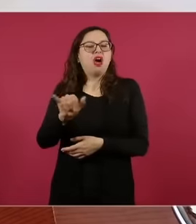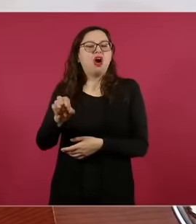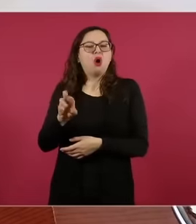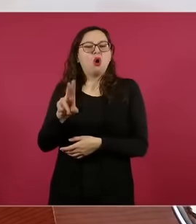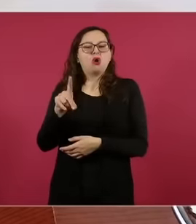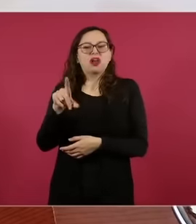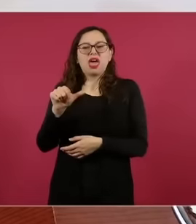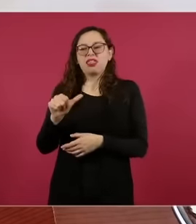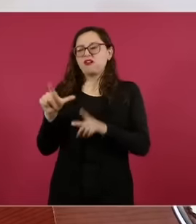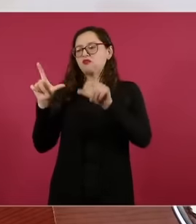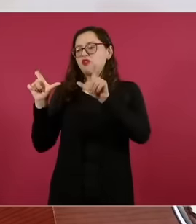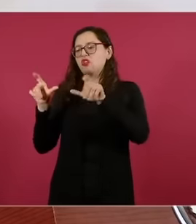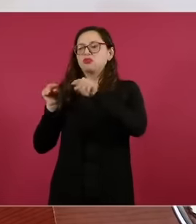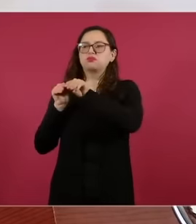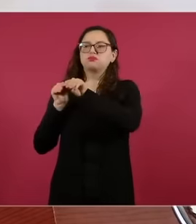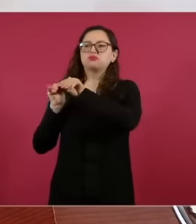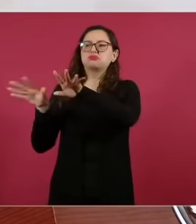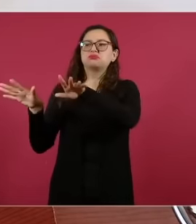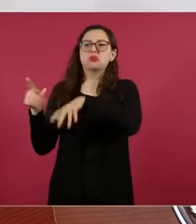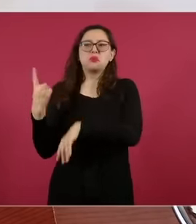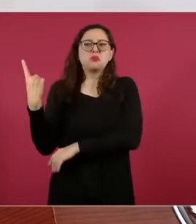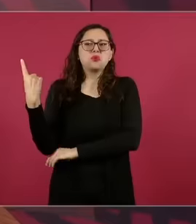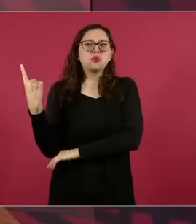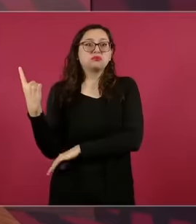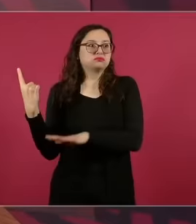Nada más, todos los más, nada.